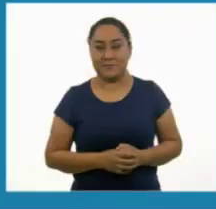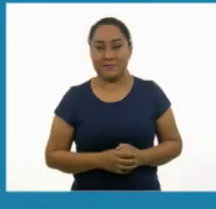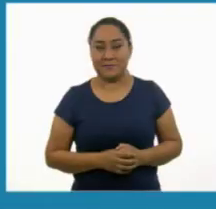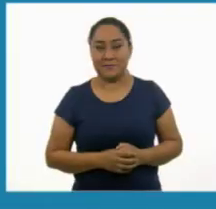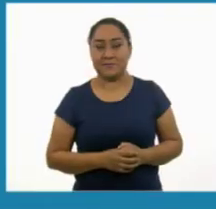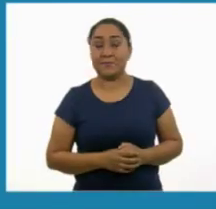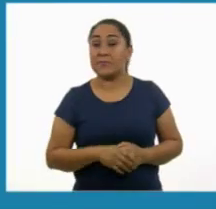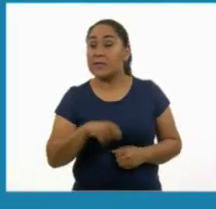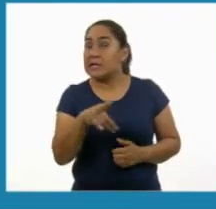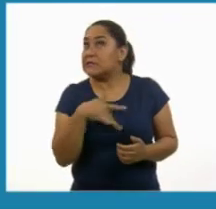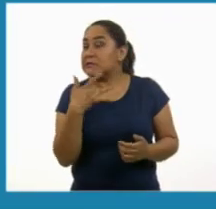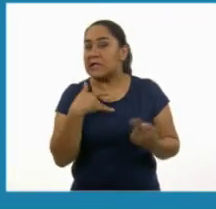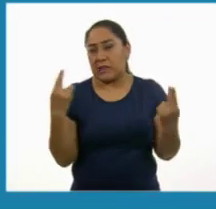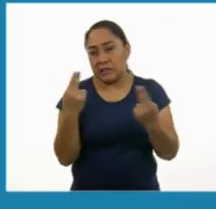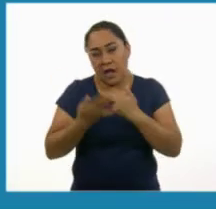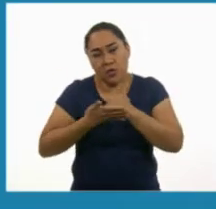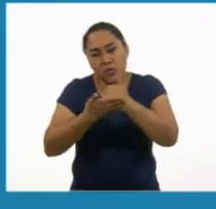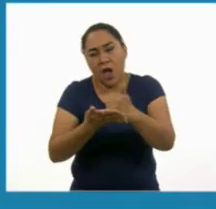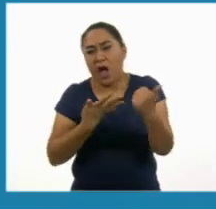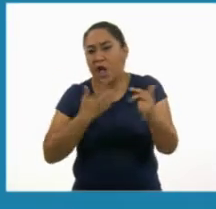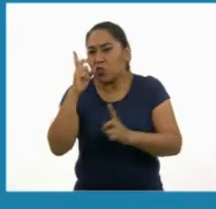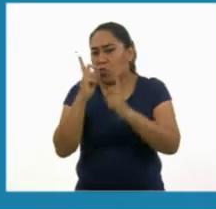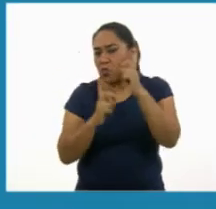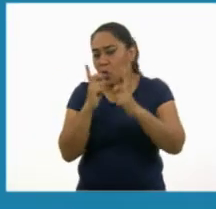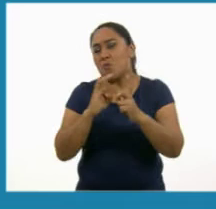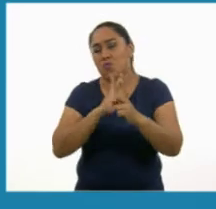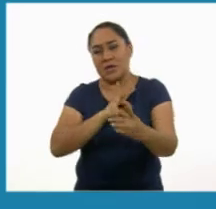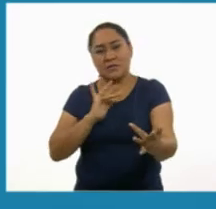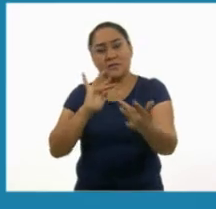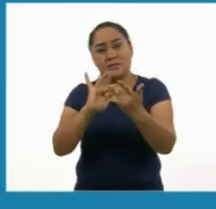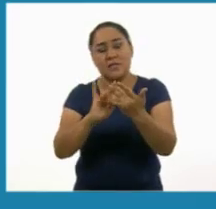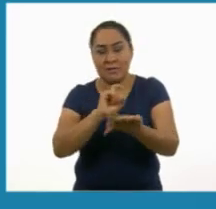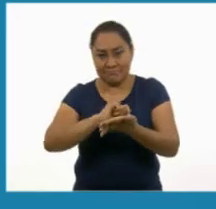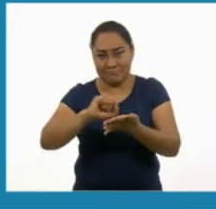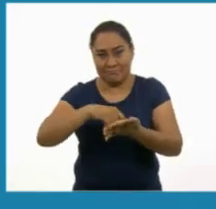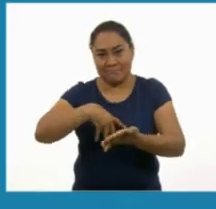Si necesitas ayuda para resolver tus dudas, contáctanos.